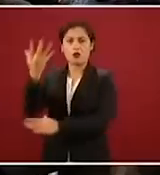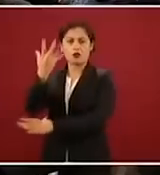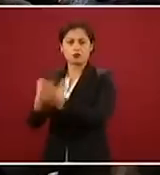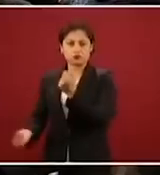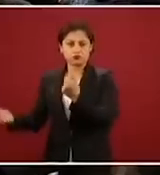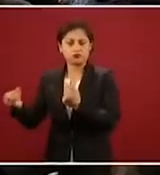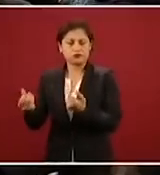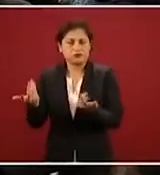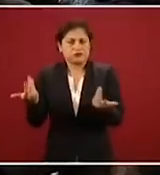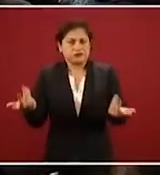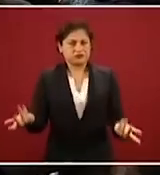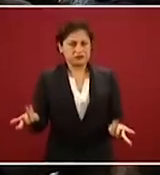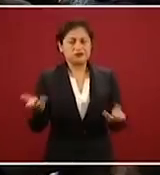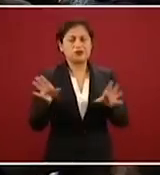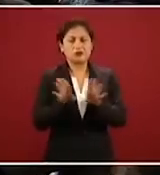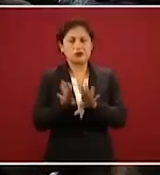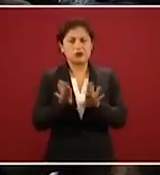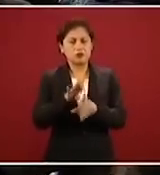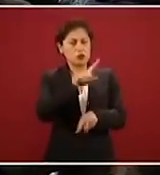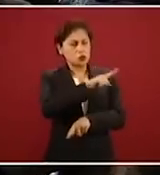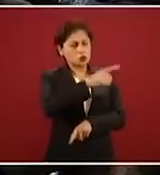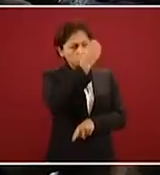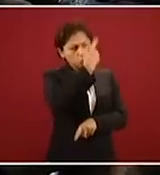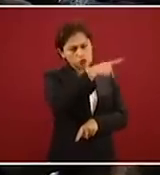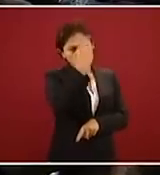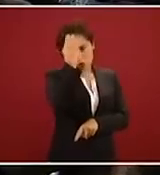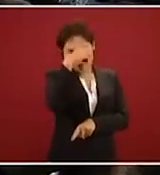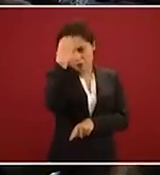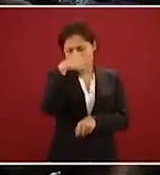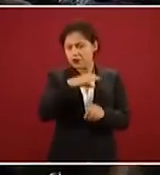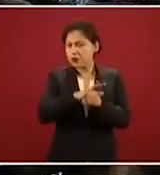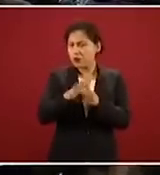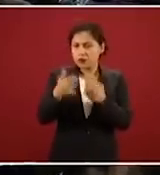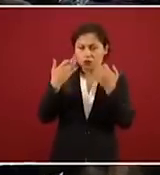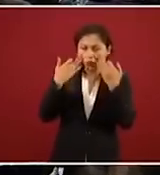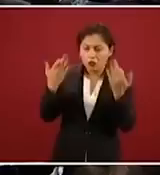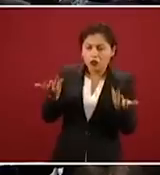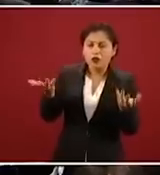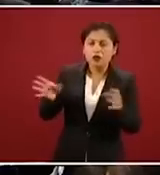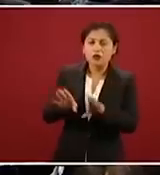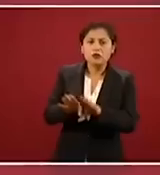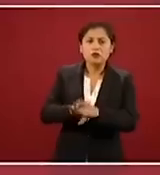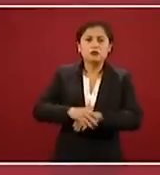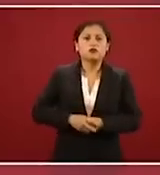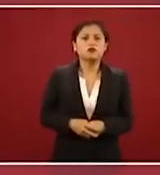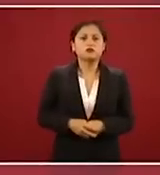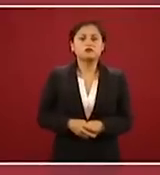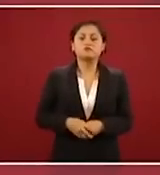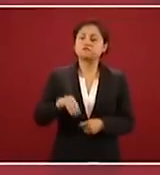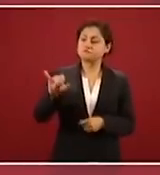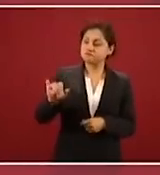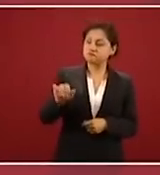tipo de revelaciones que hace un custodio? ¿Es cierto que hubo complicidad?